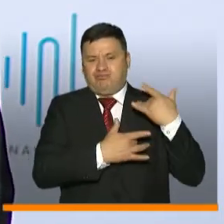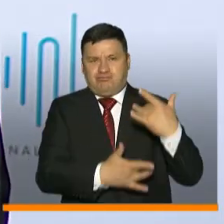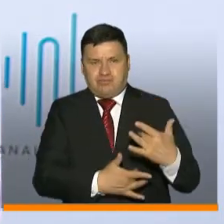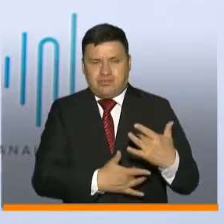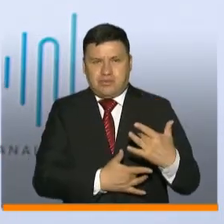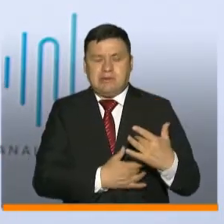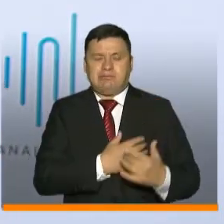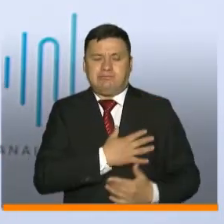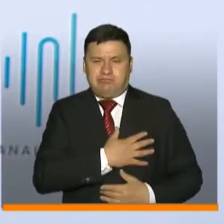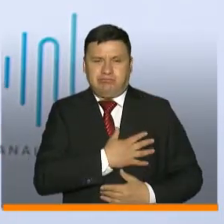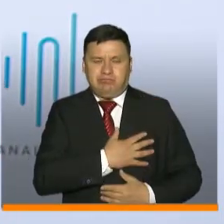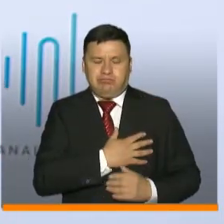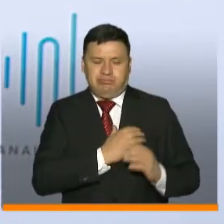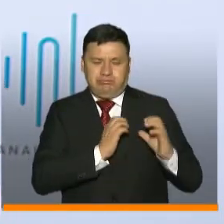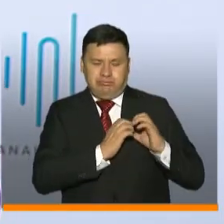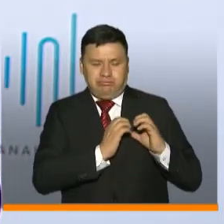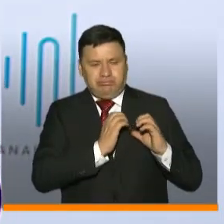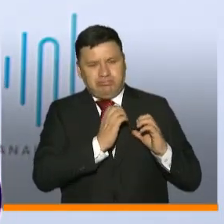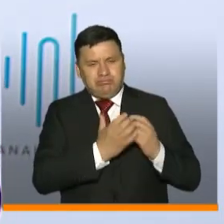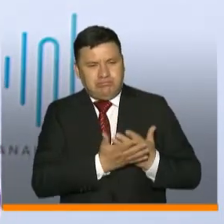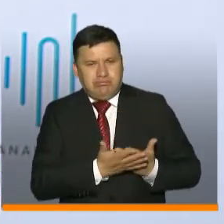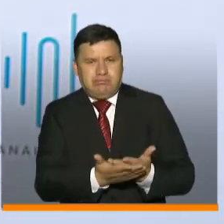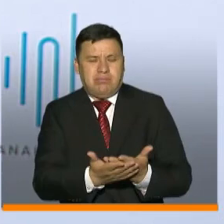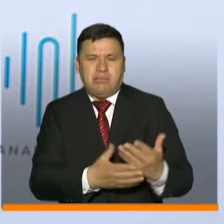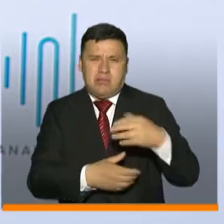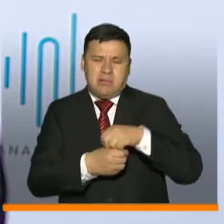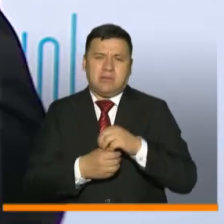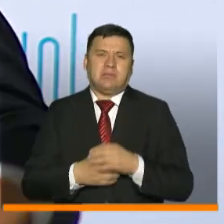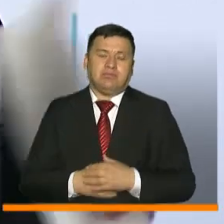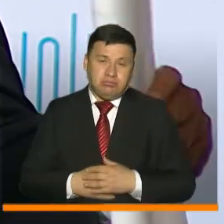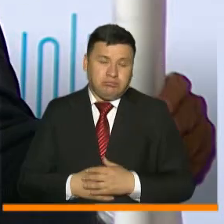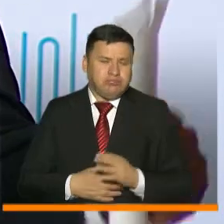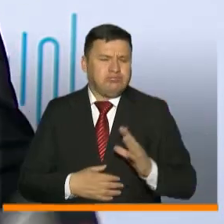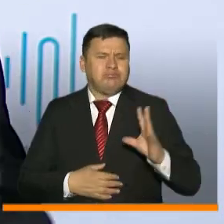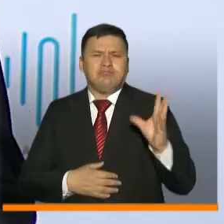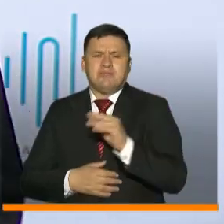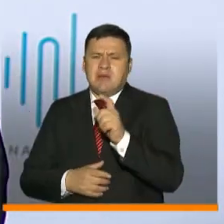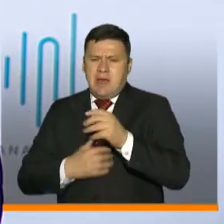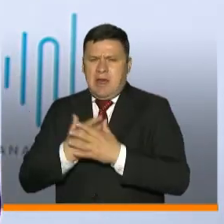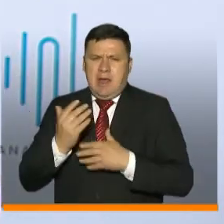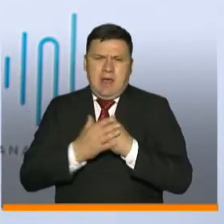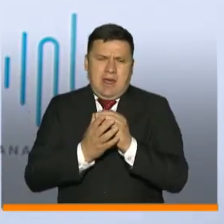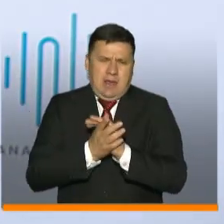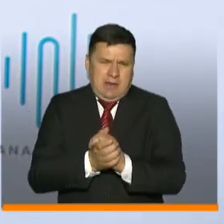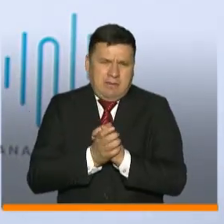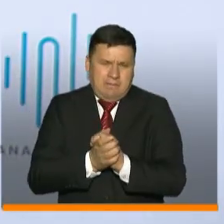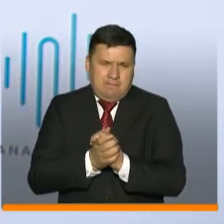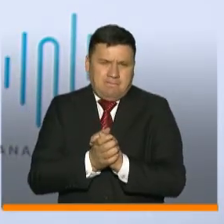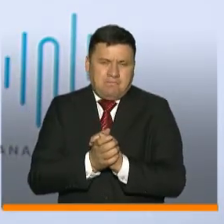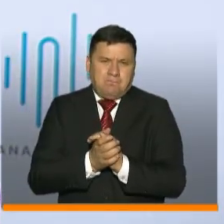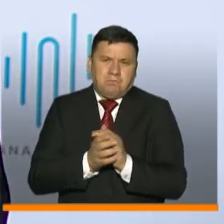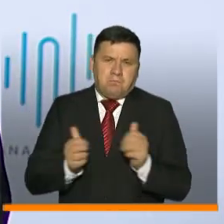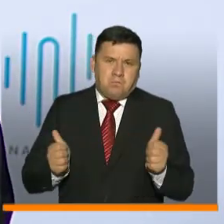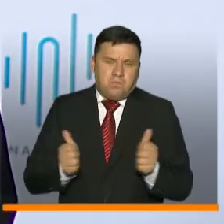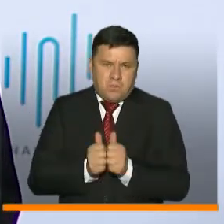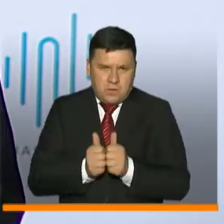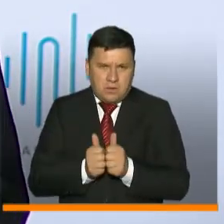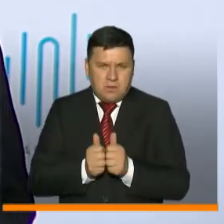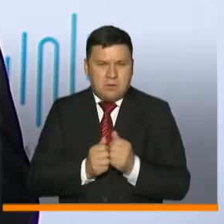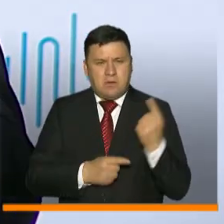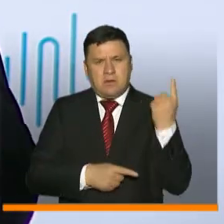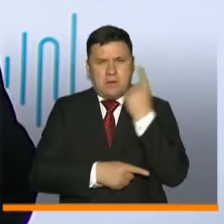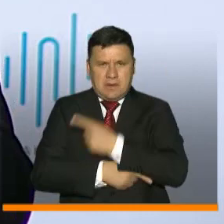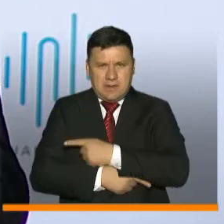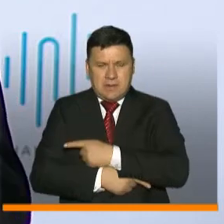se han puesto la mano en el corazón para llegar a todos estos lugares. Y a todas esas manos amigas que de una u otra manera, a